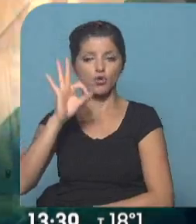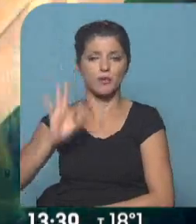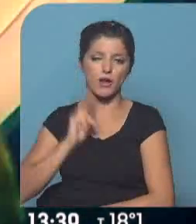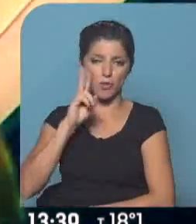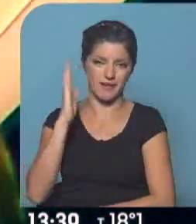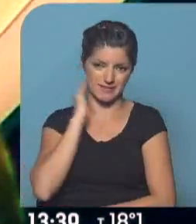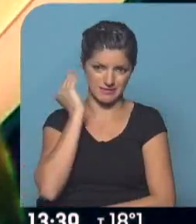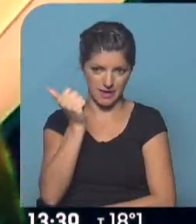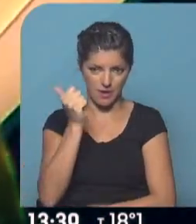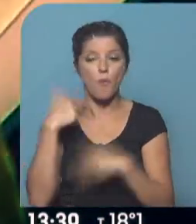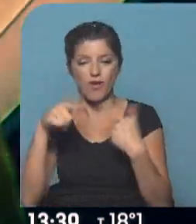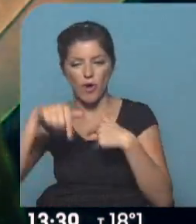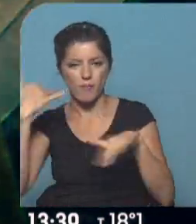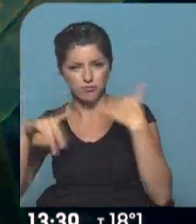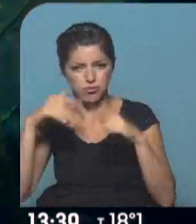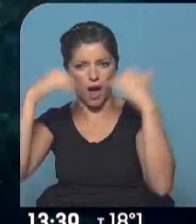2016.